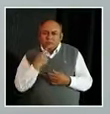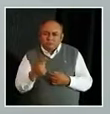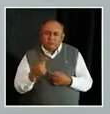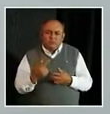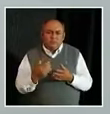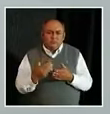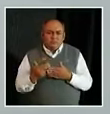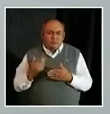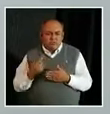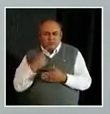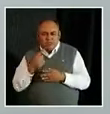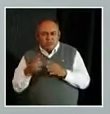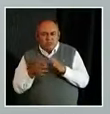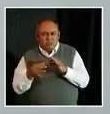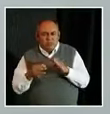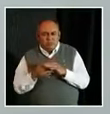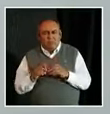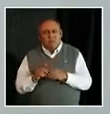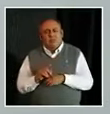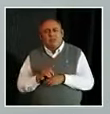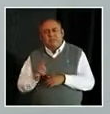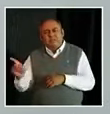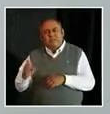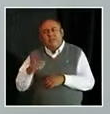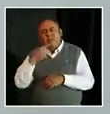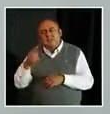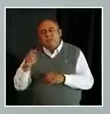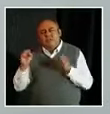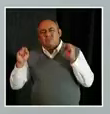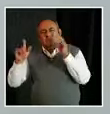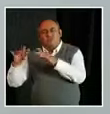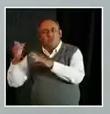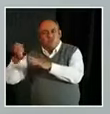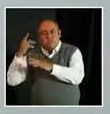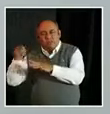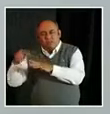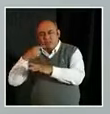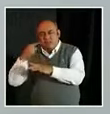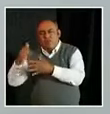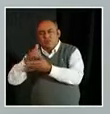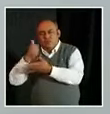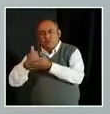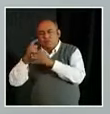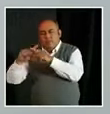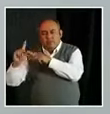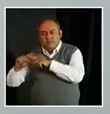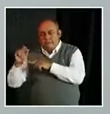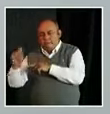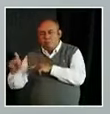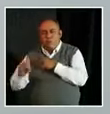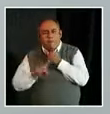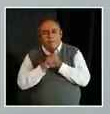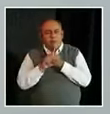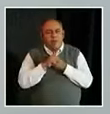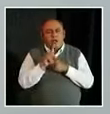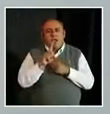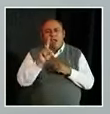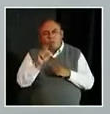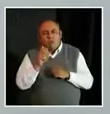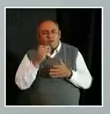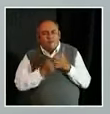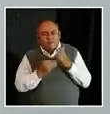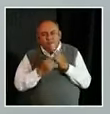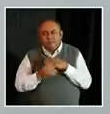Banco Interamericano de Desarrollo se organizó una conferencia con otras ciudades que han tenido problemáticas similares, y recuerdo en